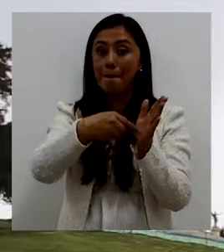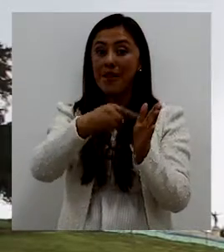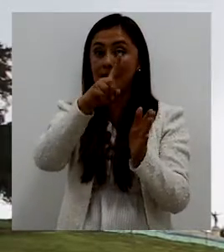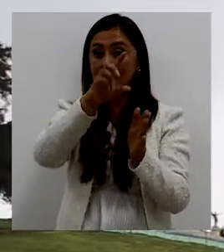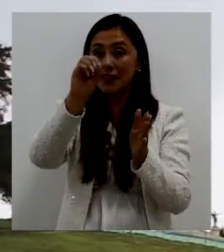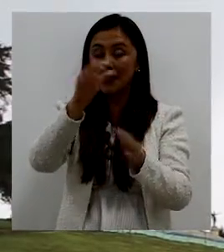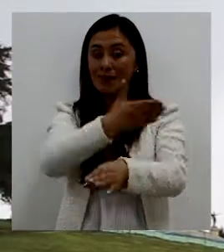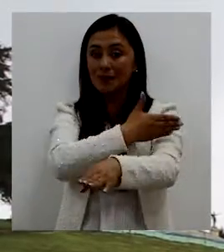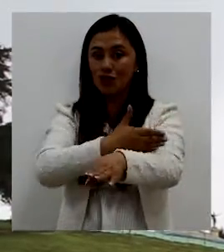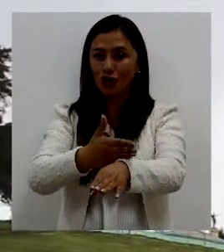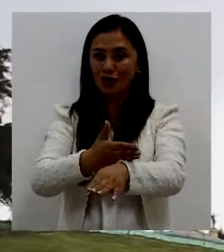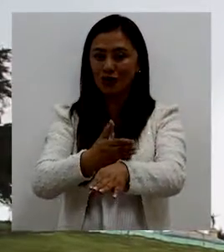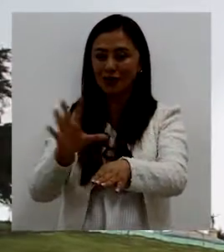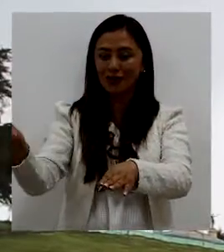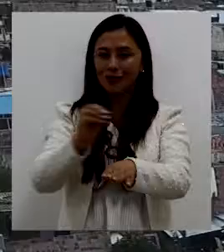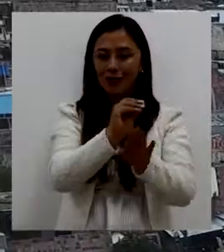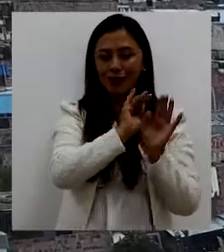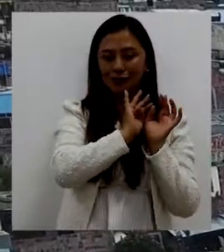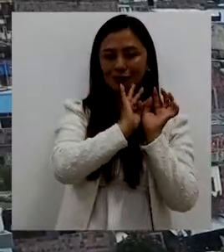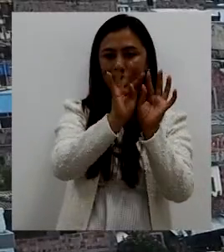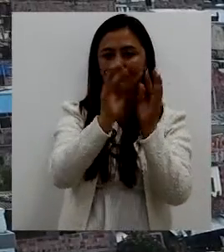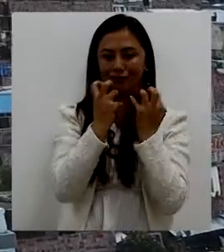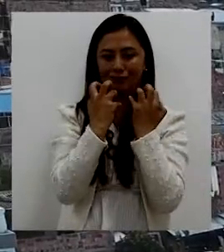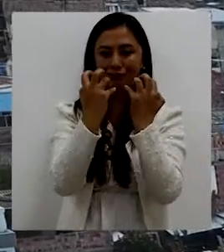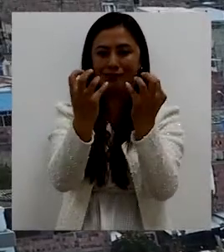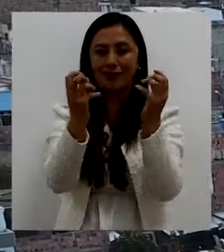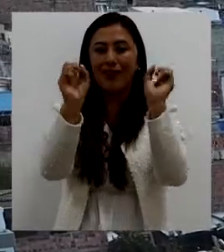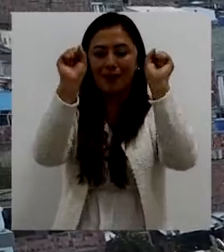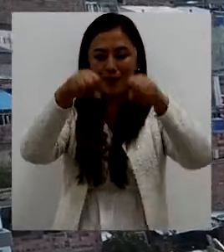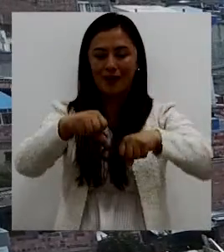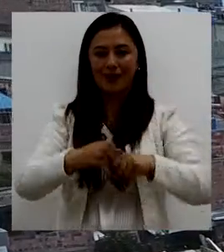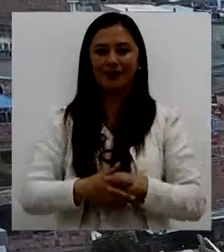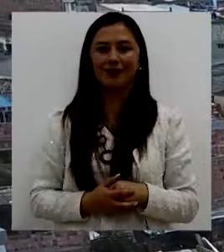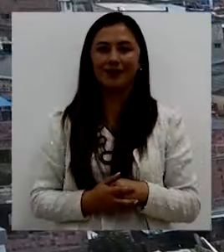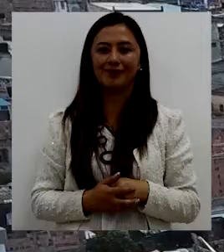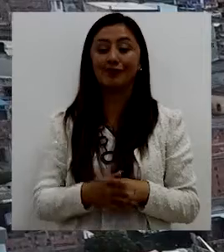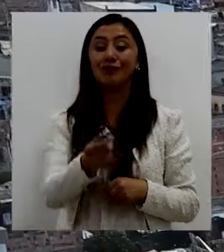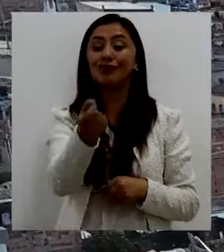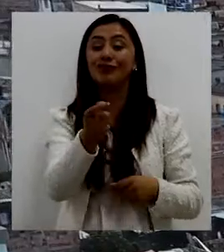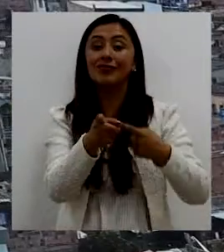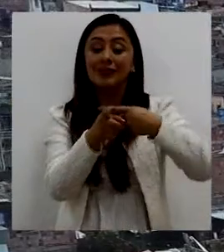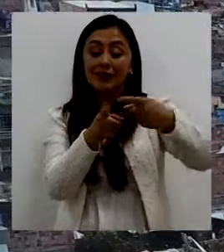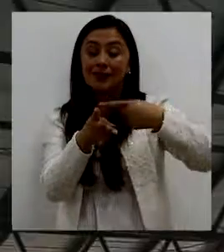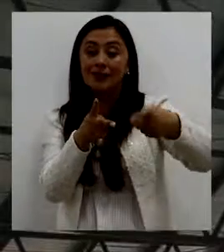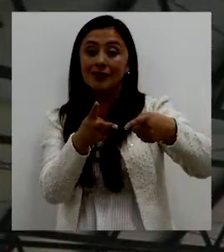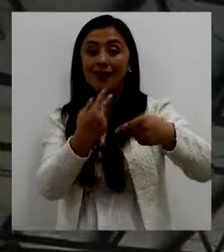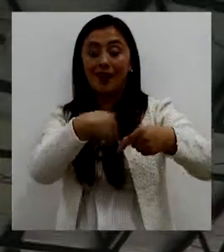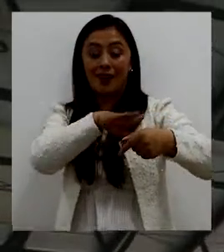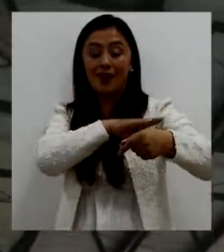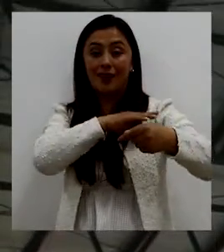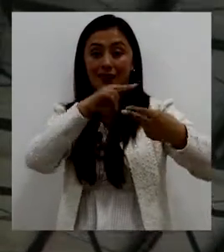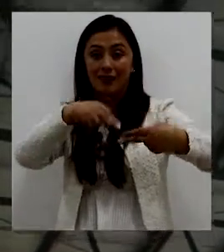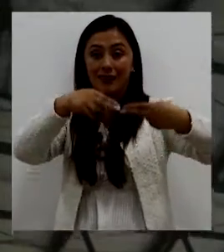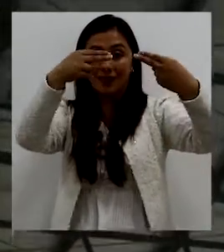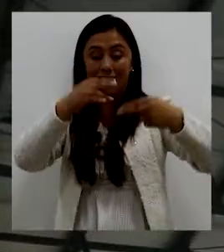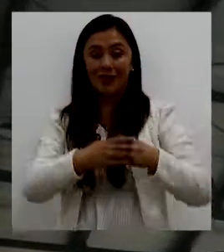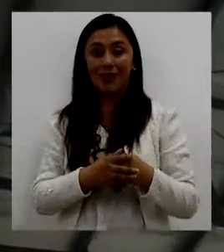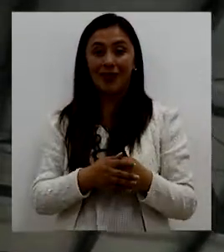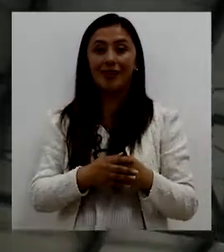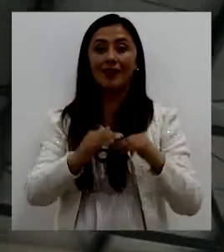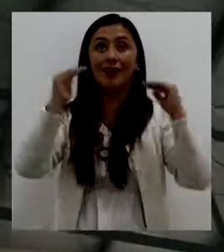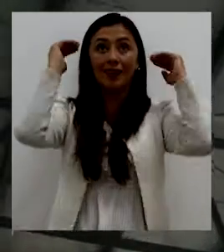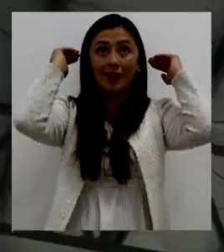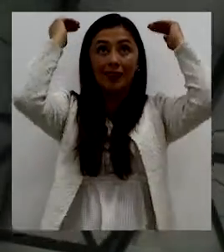beneficiará a toda la comunidad tunjana. En las próximas semanas, la administración de Pablo Emilio Cepeda Novoa entregará